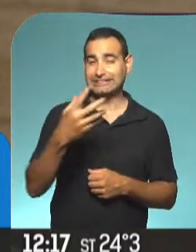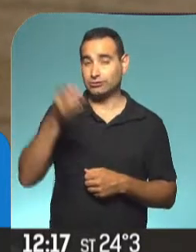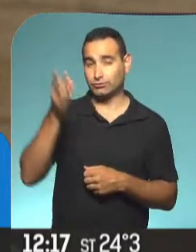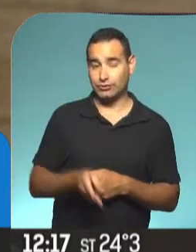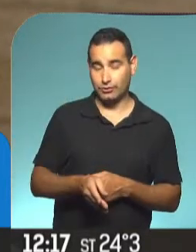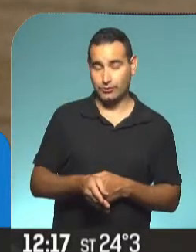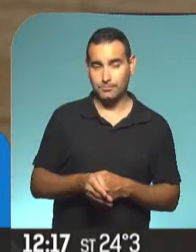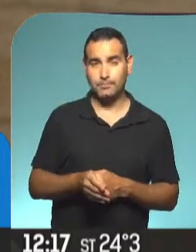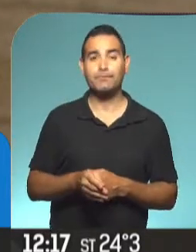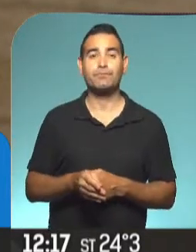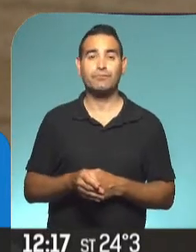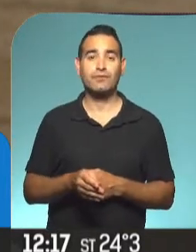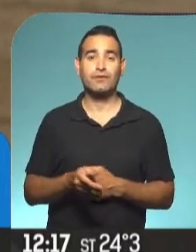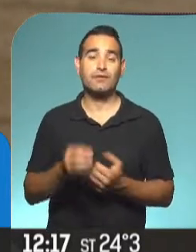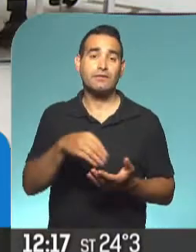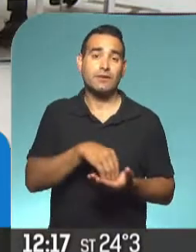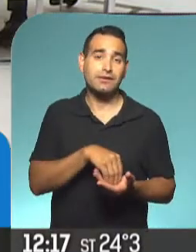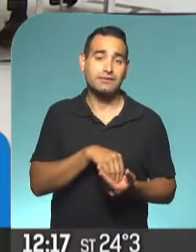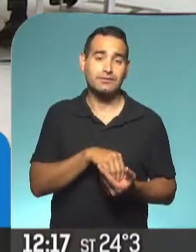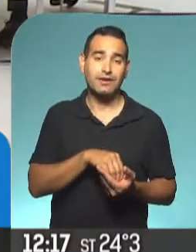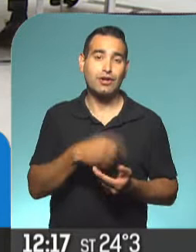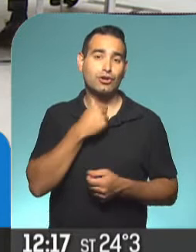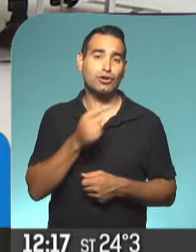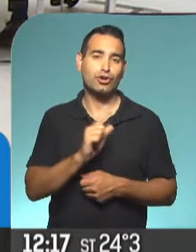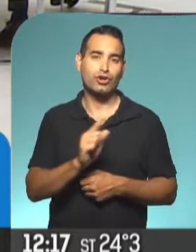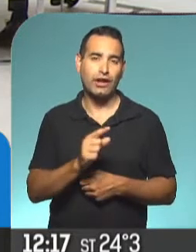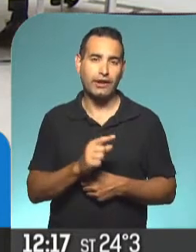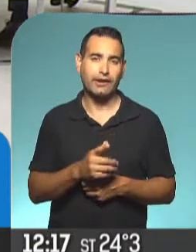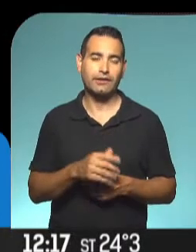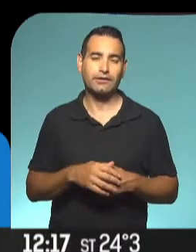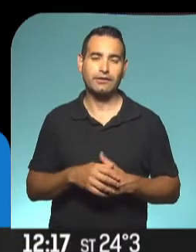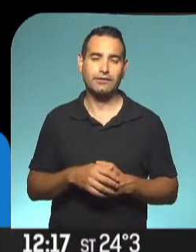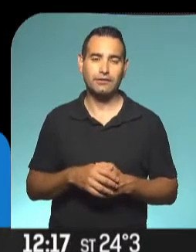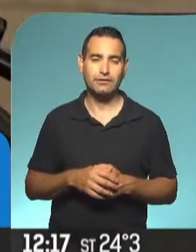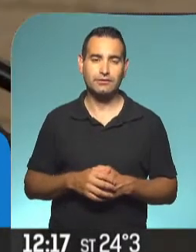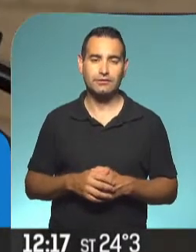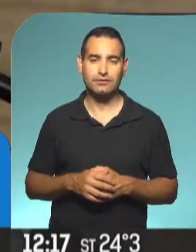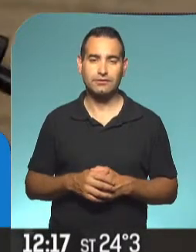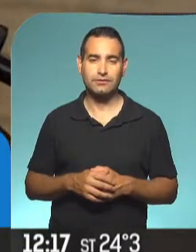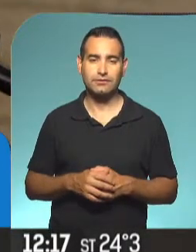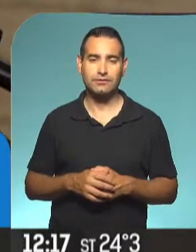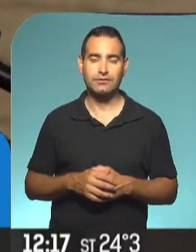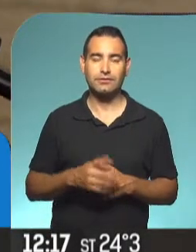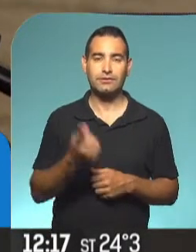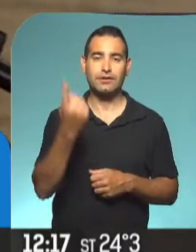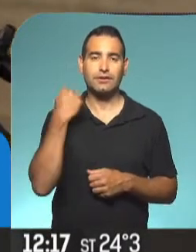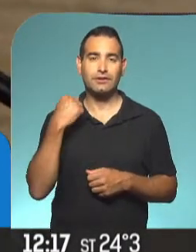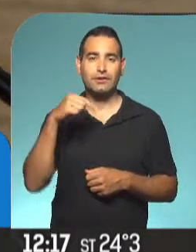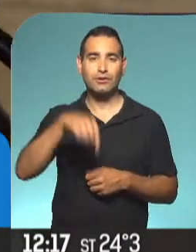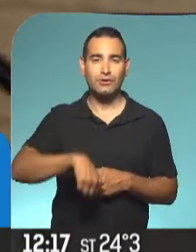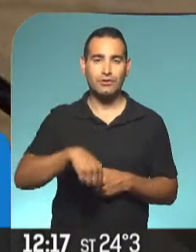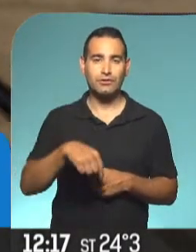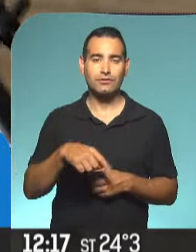marcado, y evitar caer, como muchas veces, en pronósticos. Ayer como el de hoy, ayer con sindicatos,